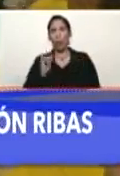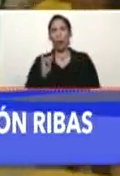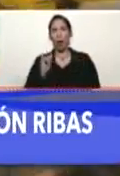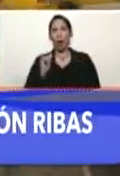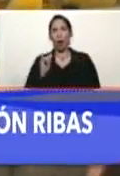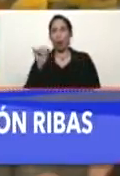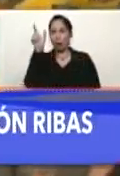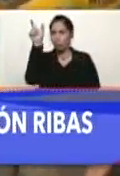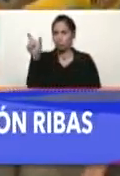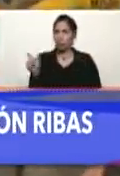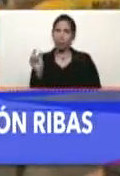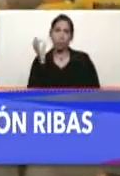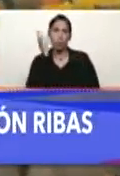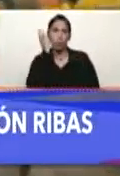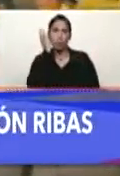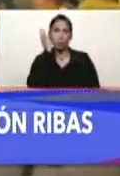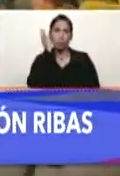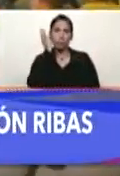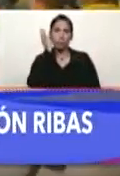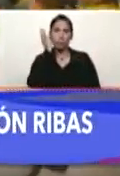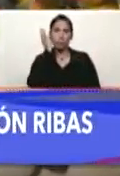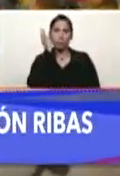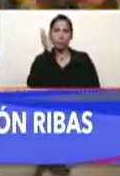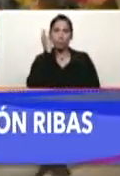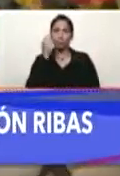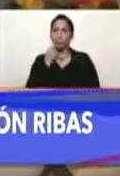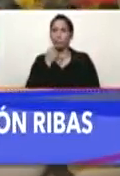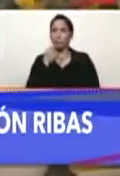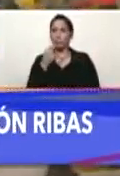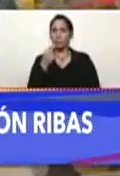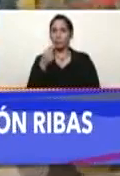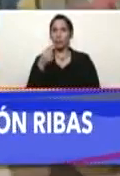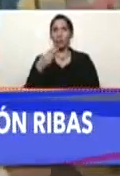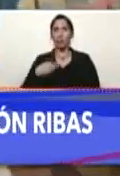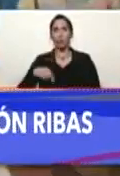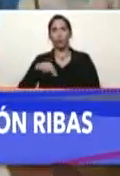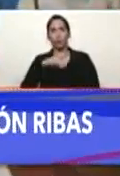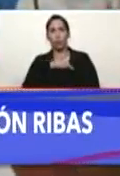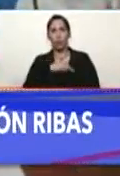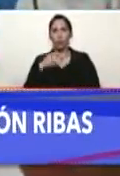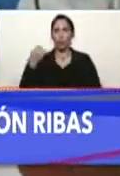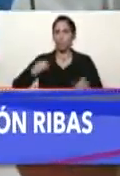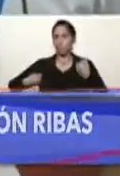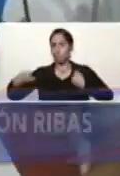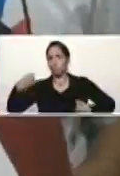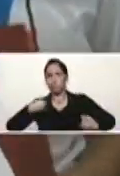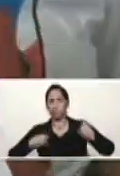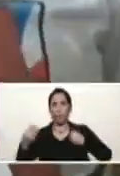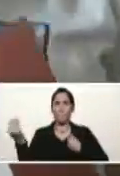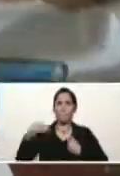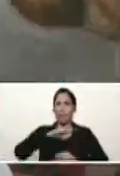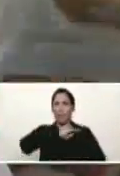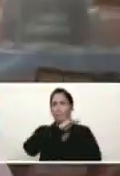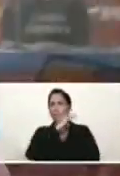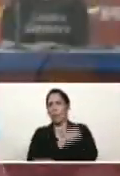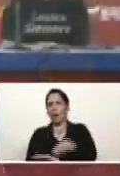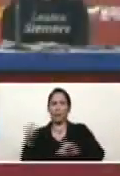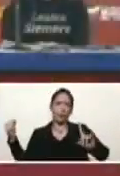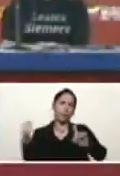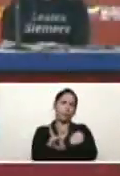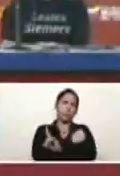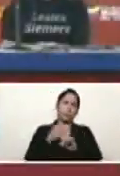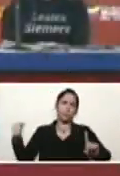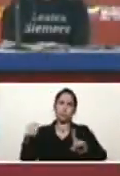Carmen Hilaria dijo que estábamos siendo víctimas de la más brutal agresión del